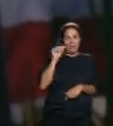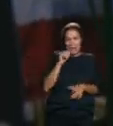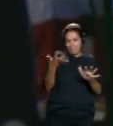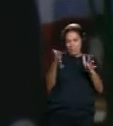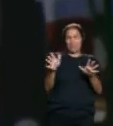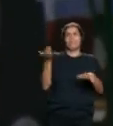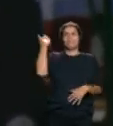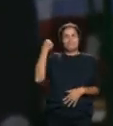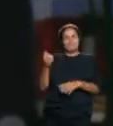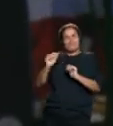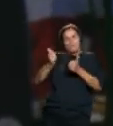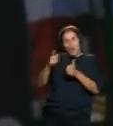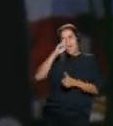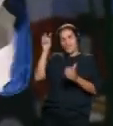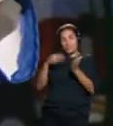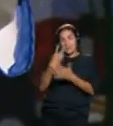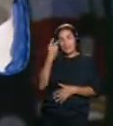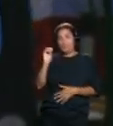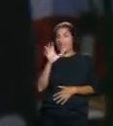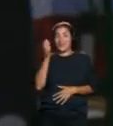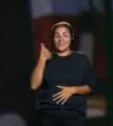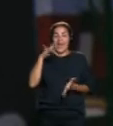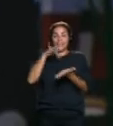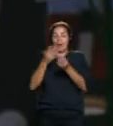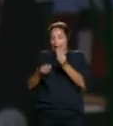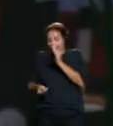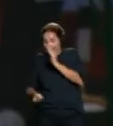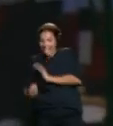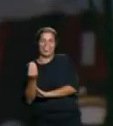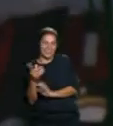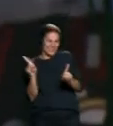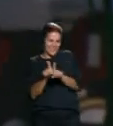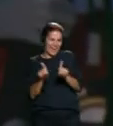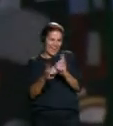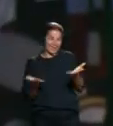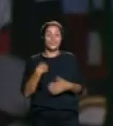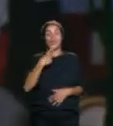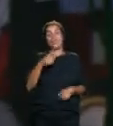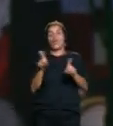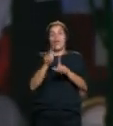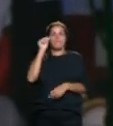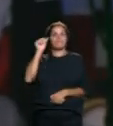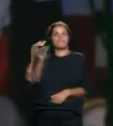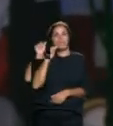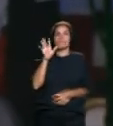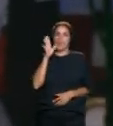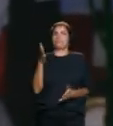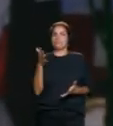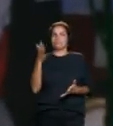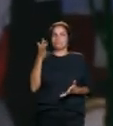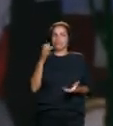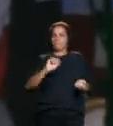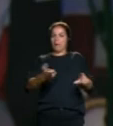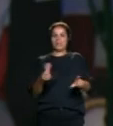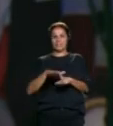2020, estamos en el nacimiento. Y digo embarazo porque lo cierto es que se asemeja bastante a esa